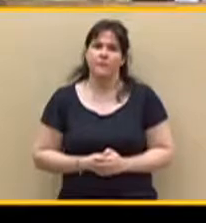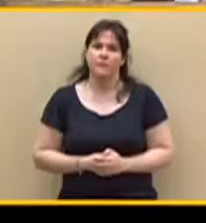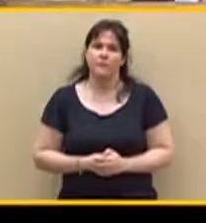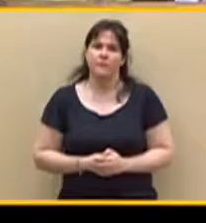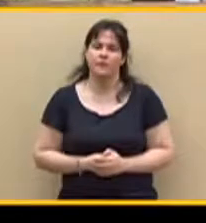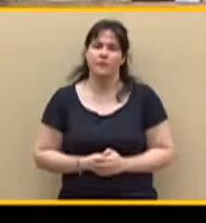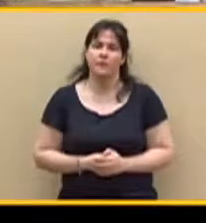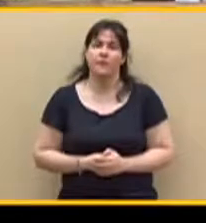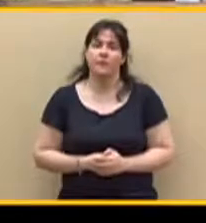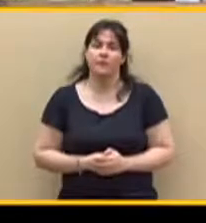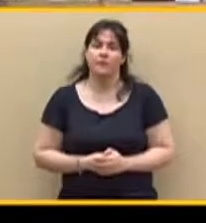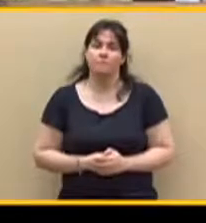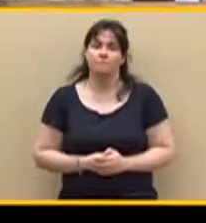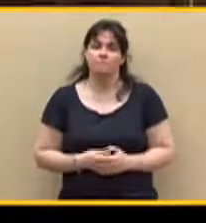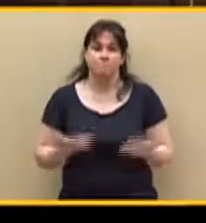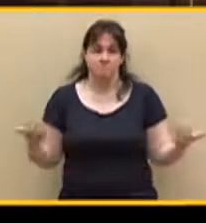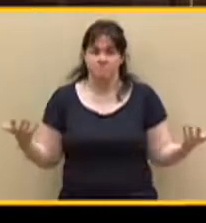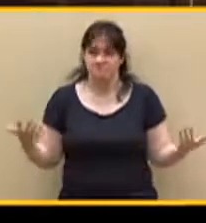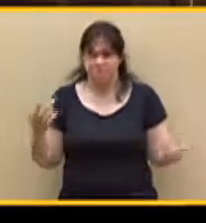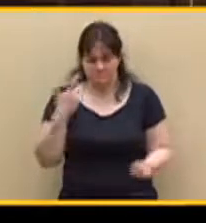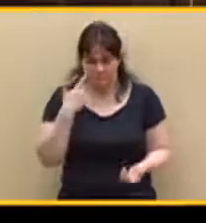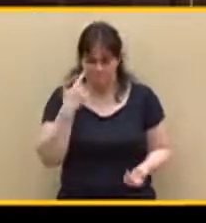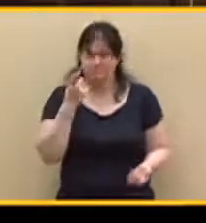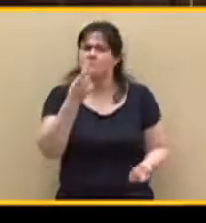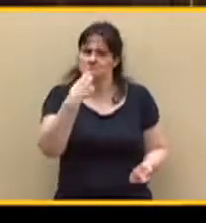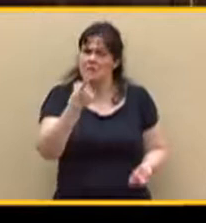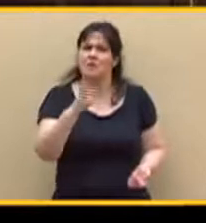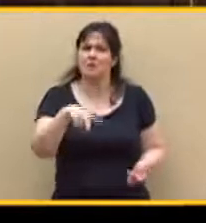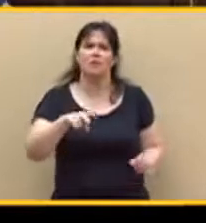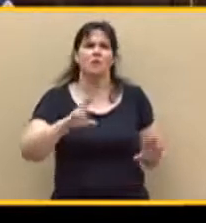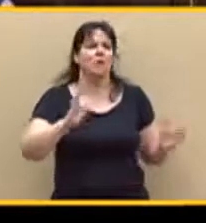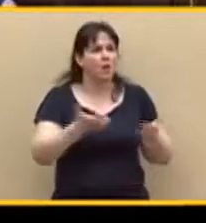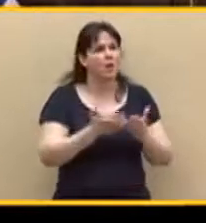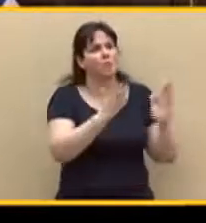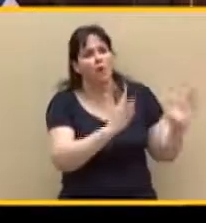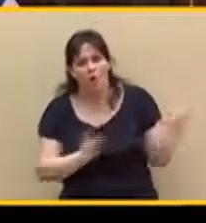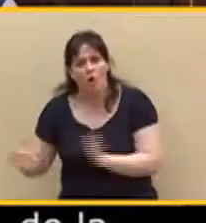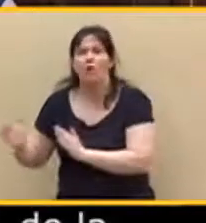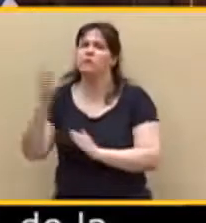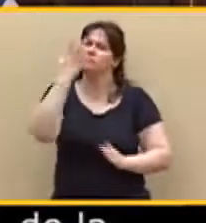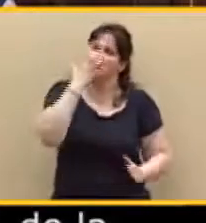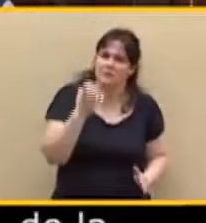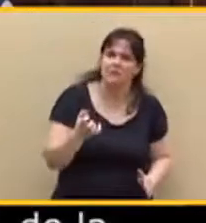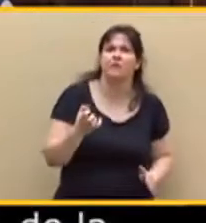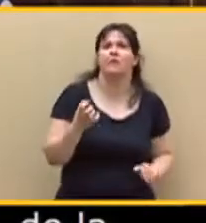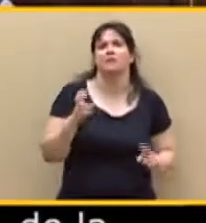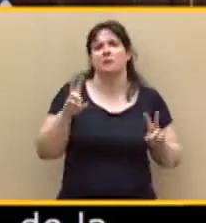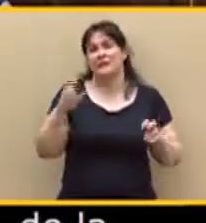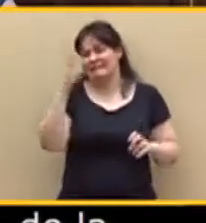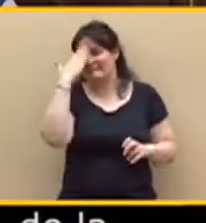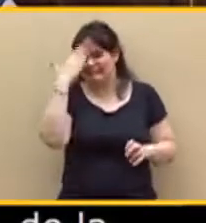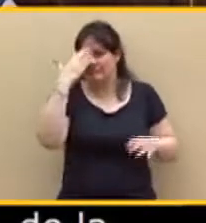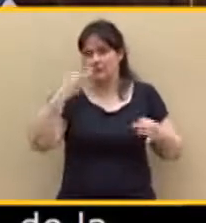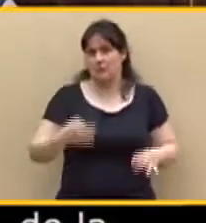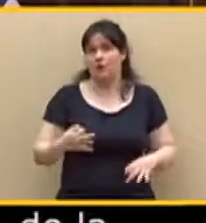Miren, ustedes dicen que son el partido del orden, de la seriedad y de la sensatez, menos cuando se trata de pagar impuestos